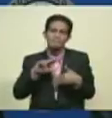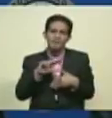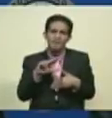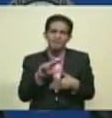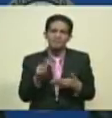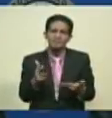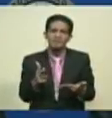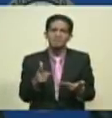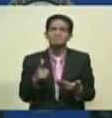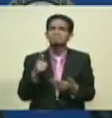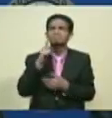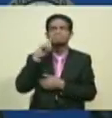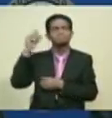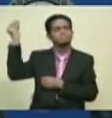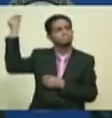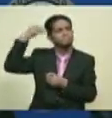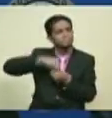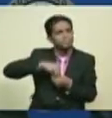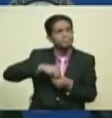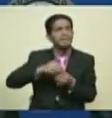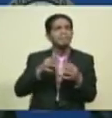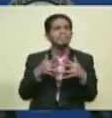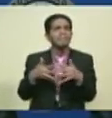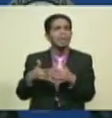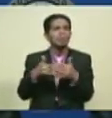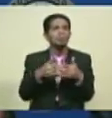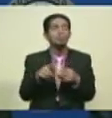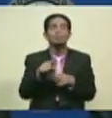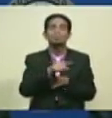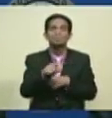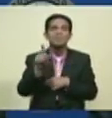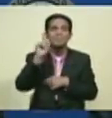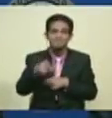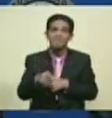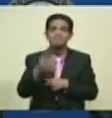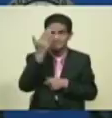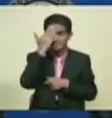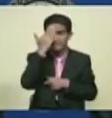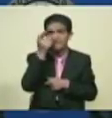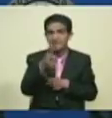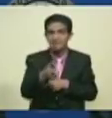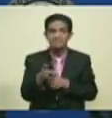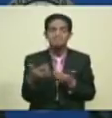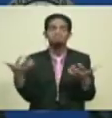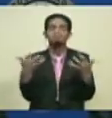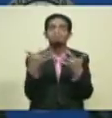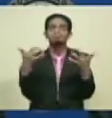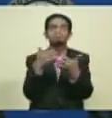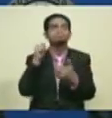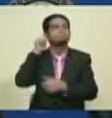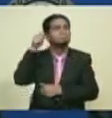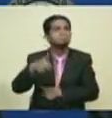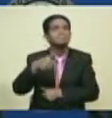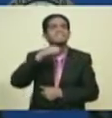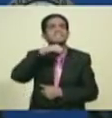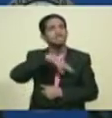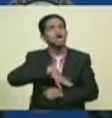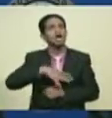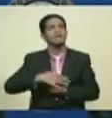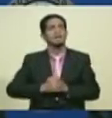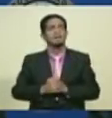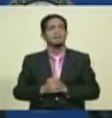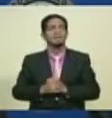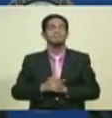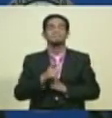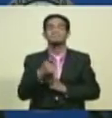es el imperialismo estadounidense. Y ustedes tienen también que asumir que es parte de la batalla histórica. Ese es el patrón del imperialismo estadounidense